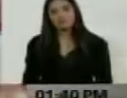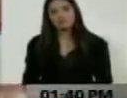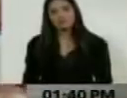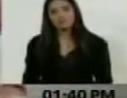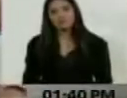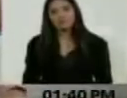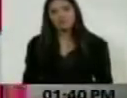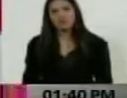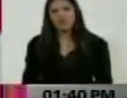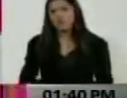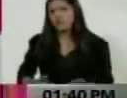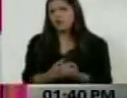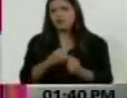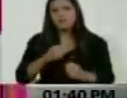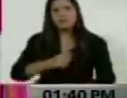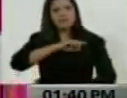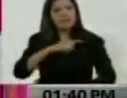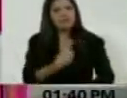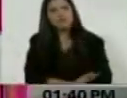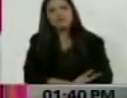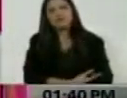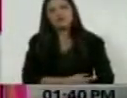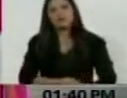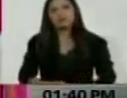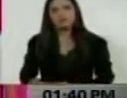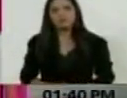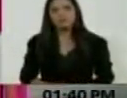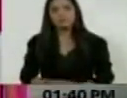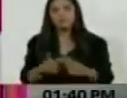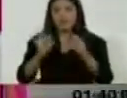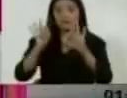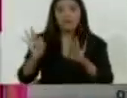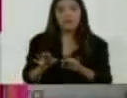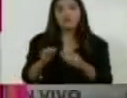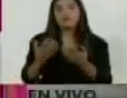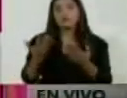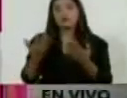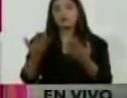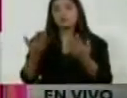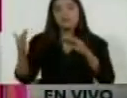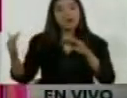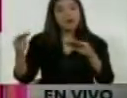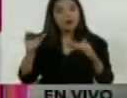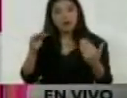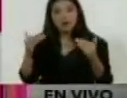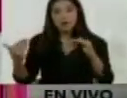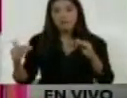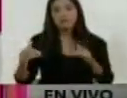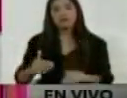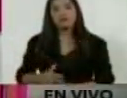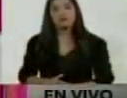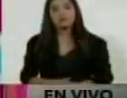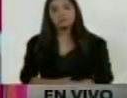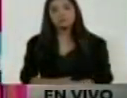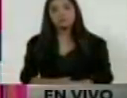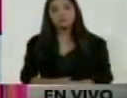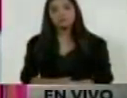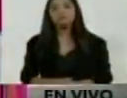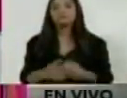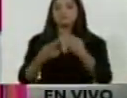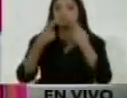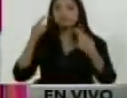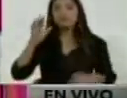echar base sólida de métodos basados en la ética, en el